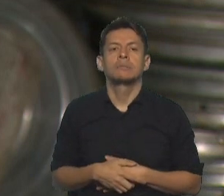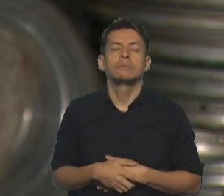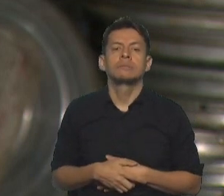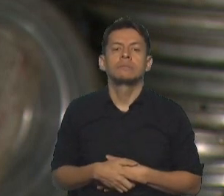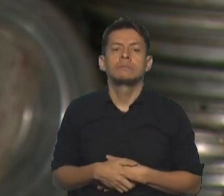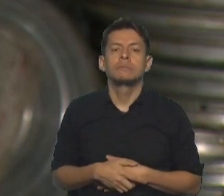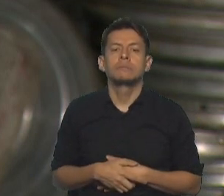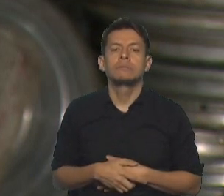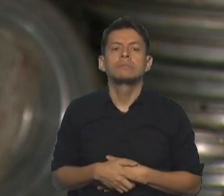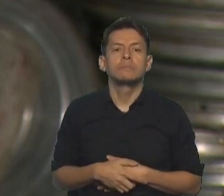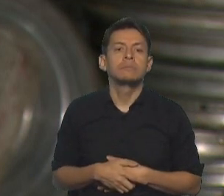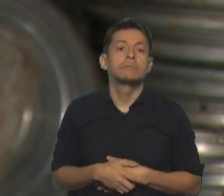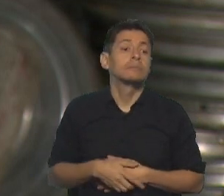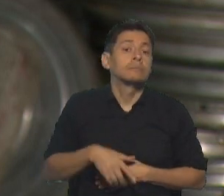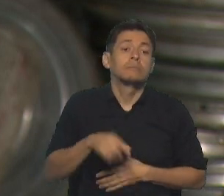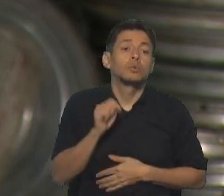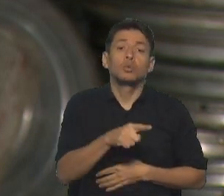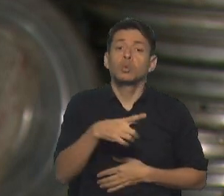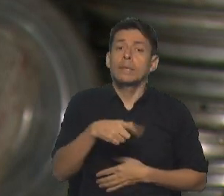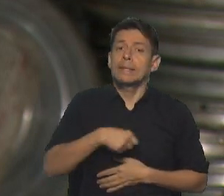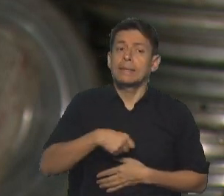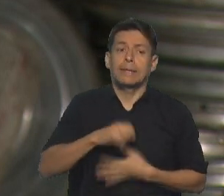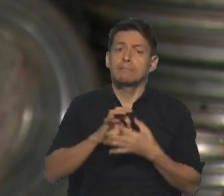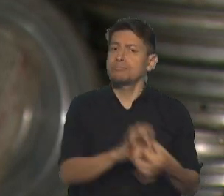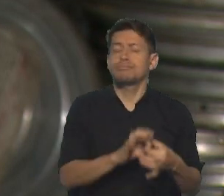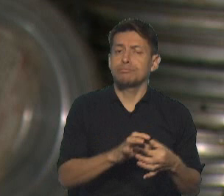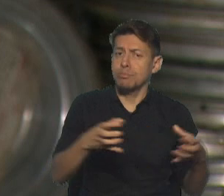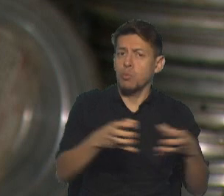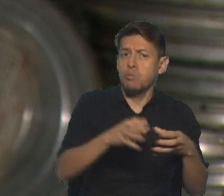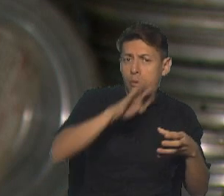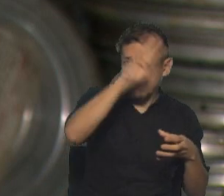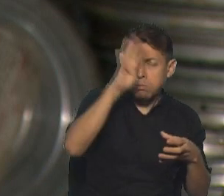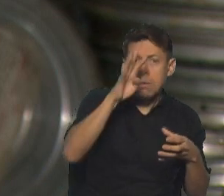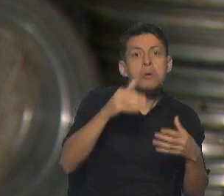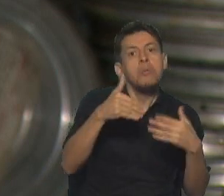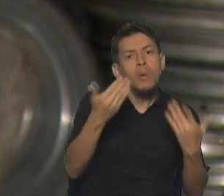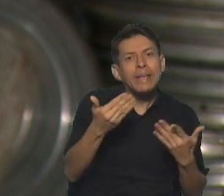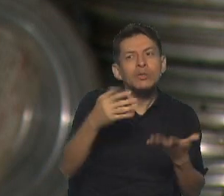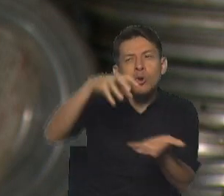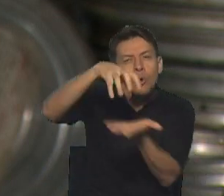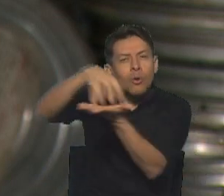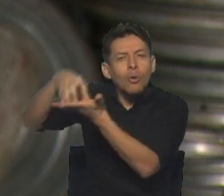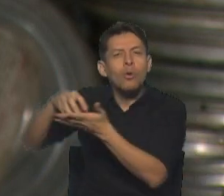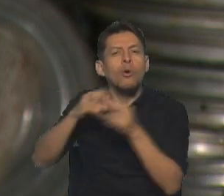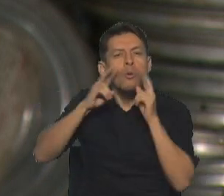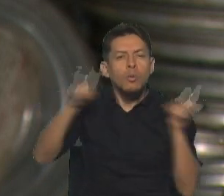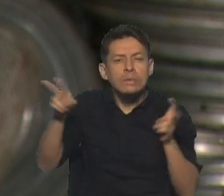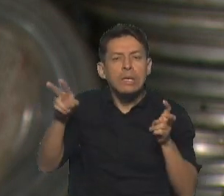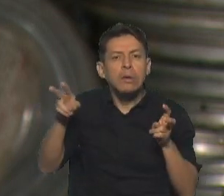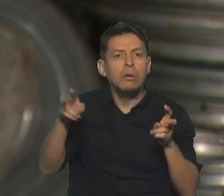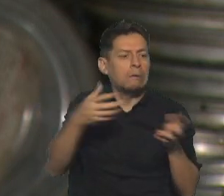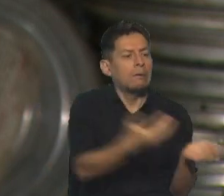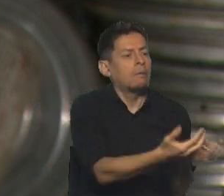comunidades componen quiénes son, ¿no? Por eso, tal vez el cuestionamiento a los museos que los mantiene